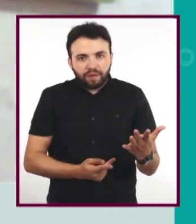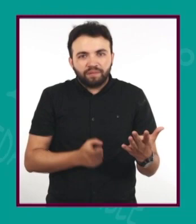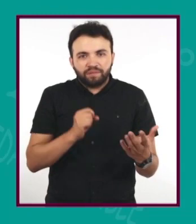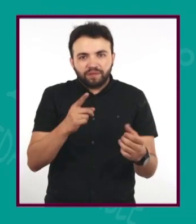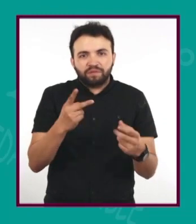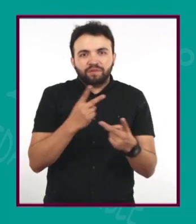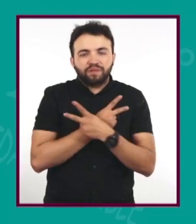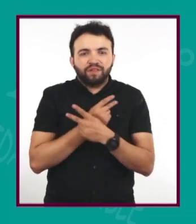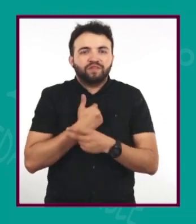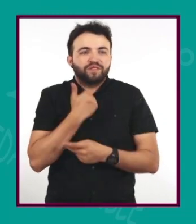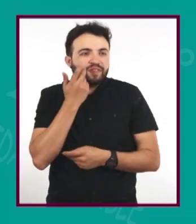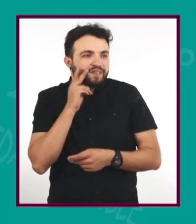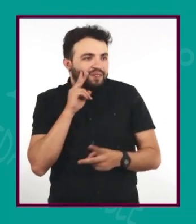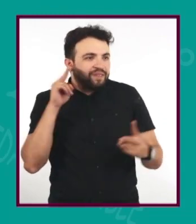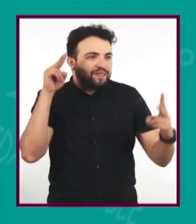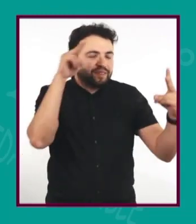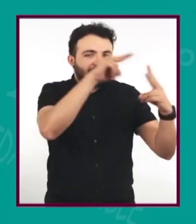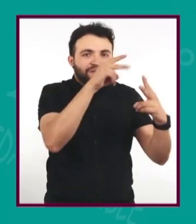queridos.